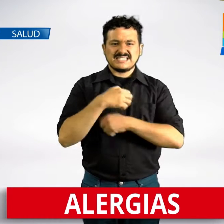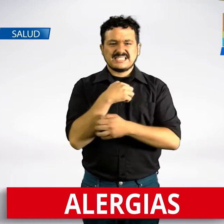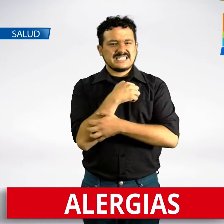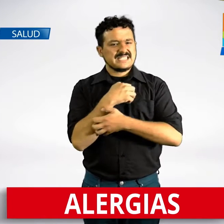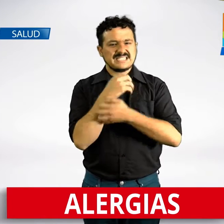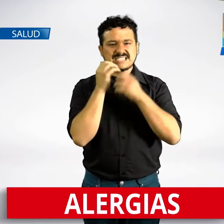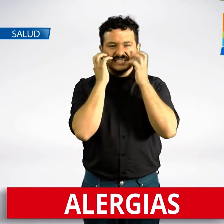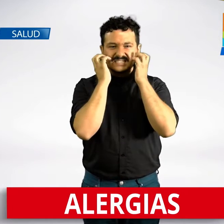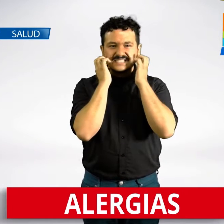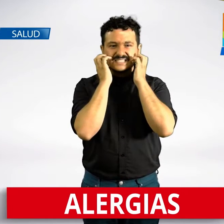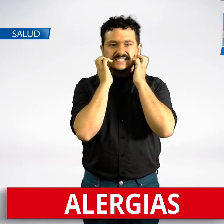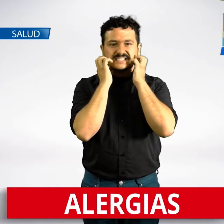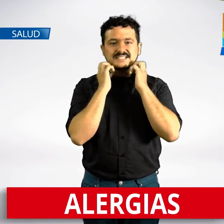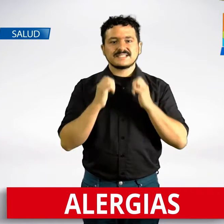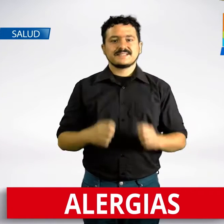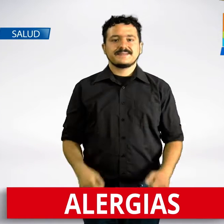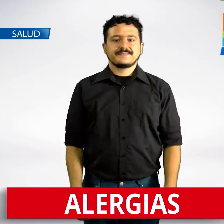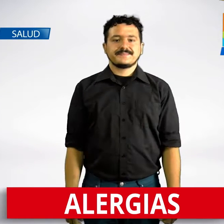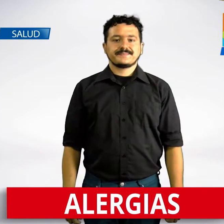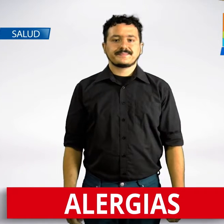alergias,